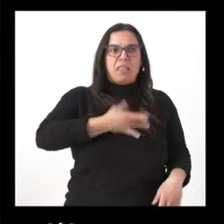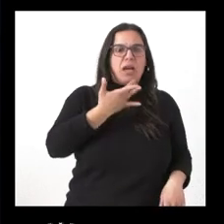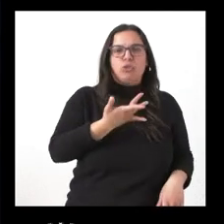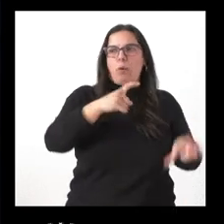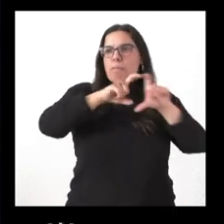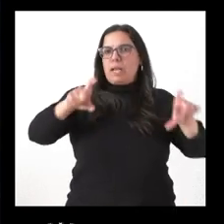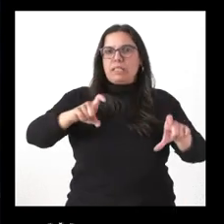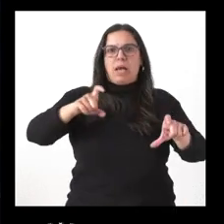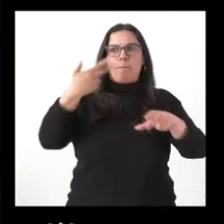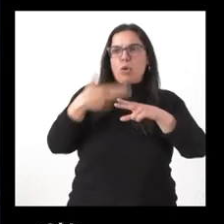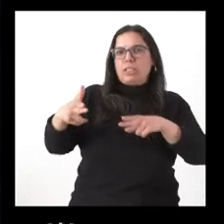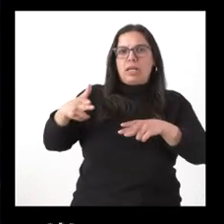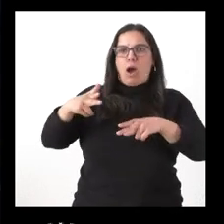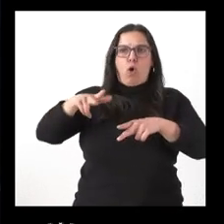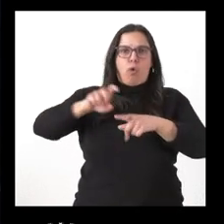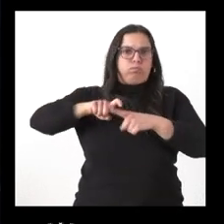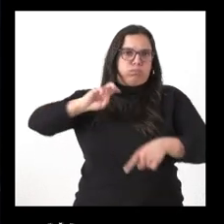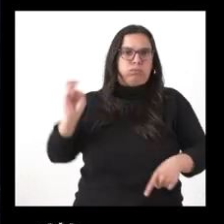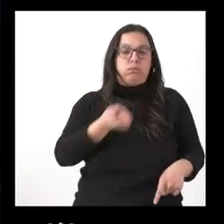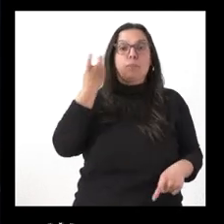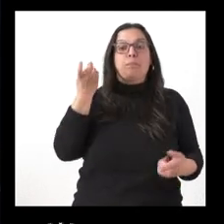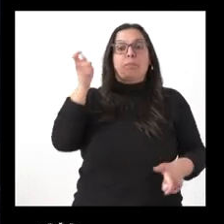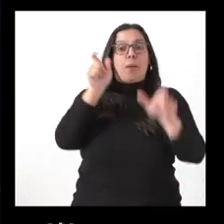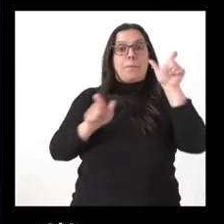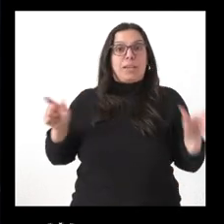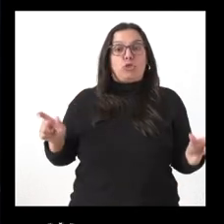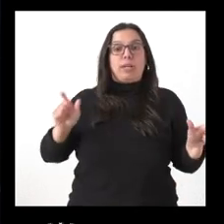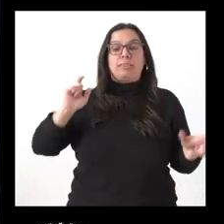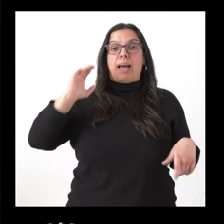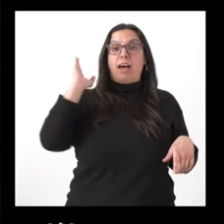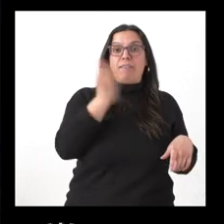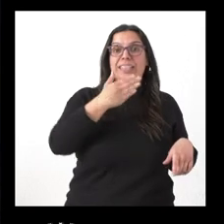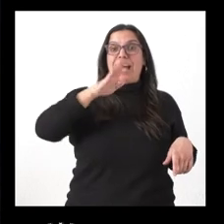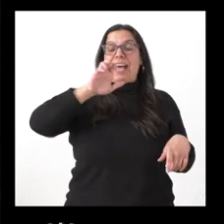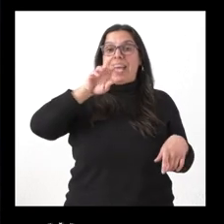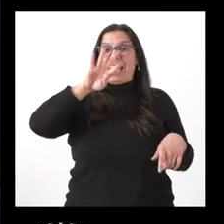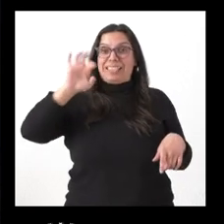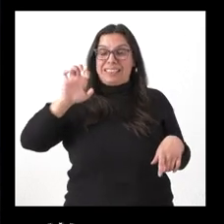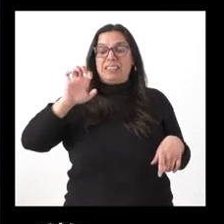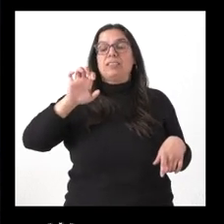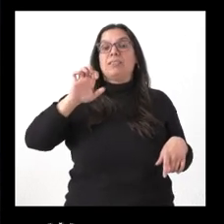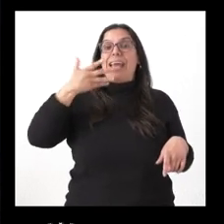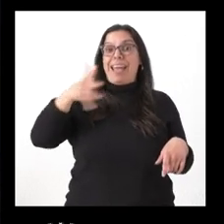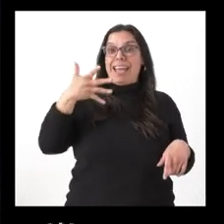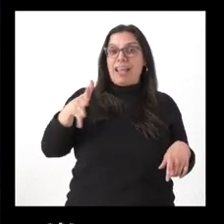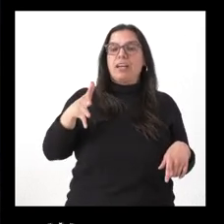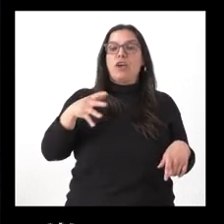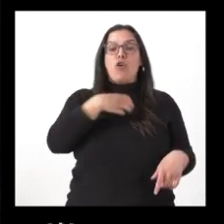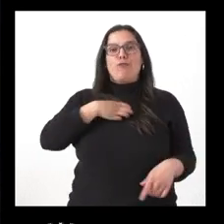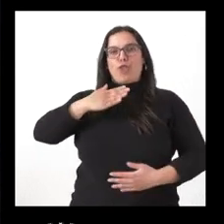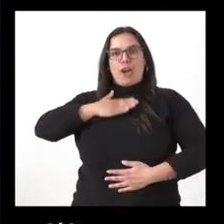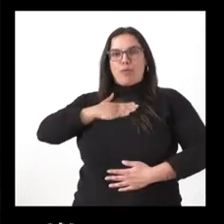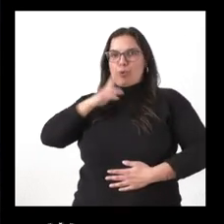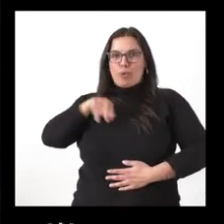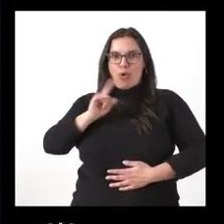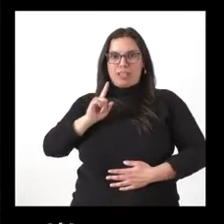empresarial política o de cualquier otra naturaleza las personas por ese r como usted conoce no son empleados públicos de la junta de Castilla